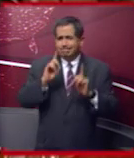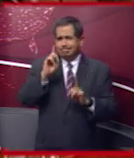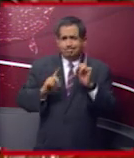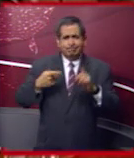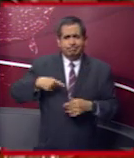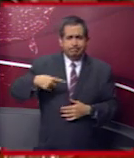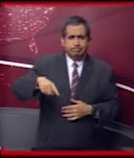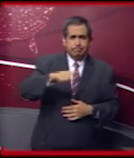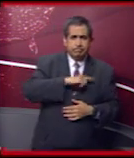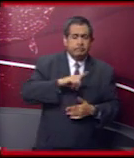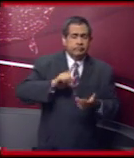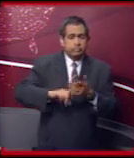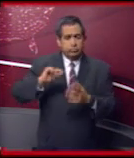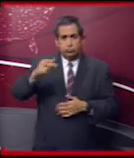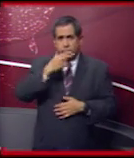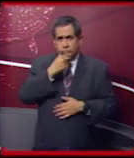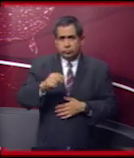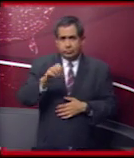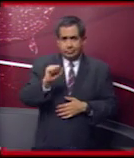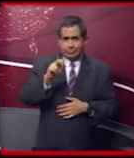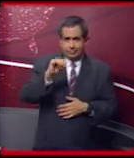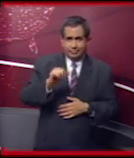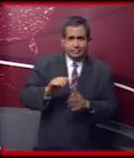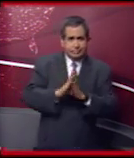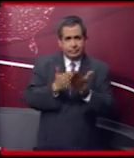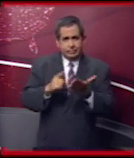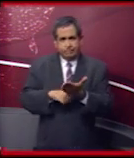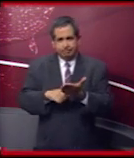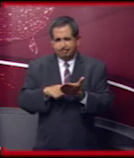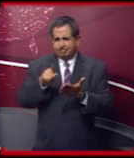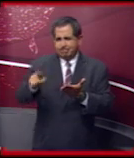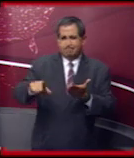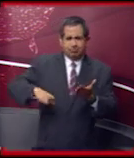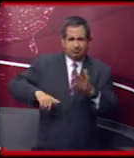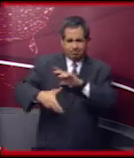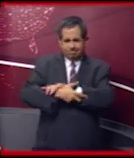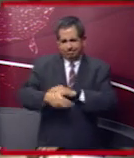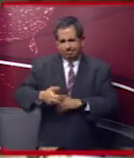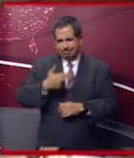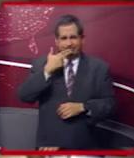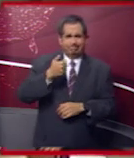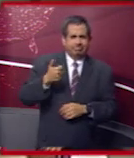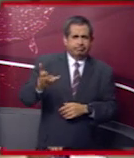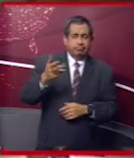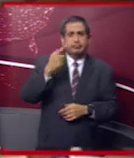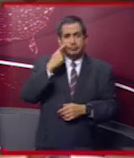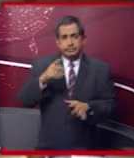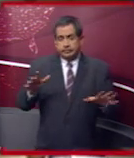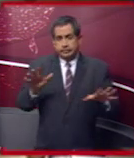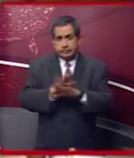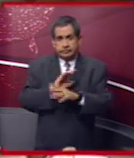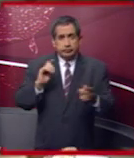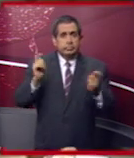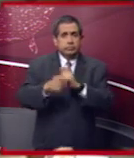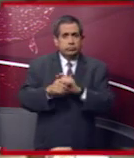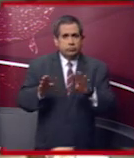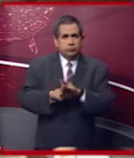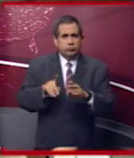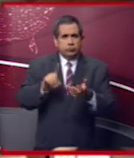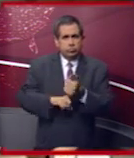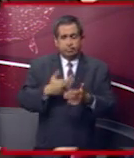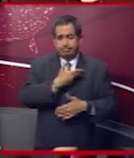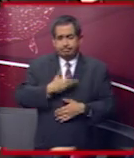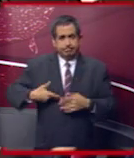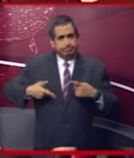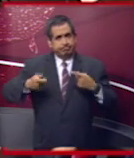cuestionado. El académico Miguel Eraña Sánchez, autor del libro Desenmascarando al gobierno de coalición, cambio del régimen o golpe partidocrático al